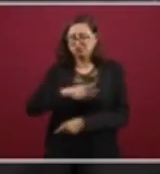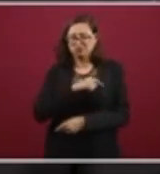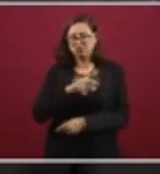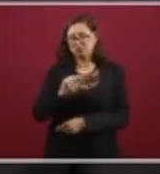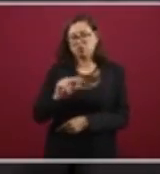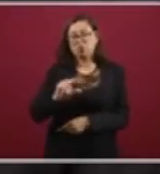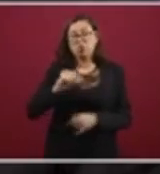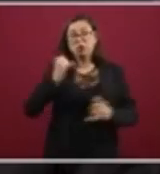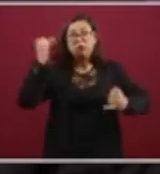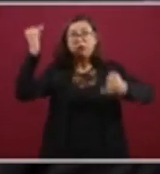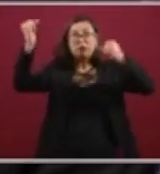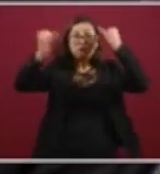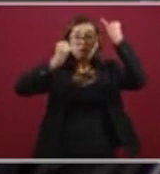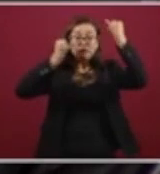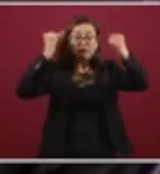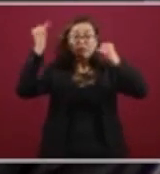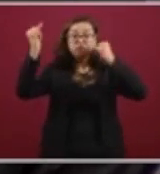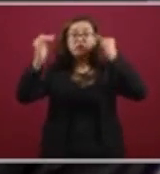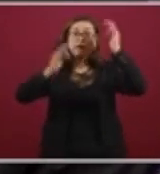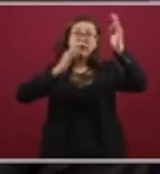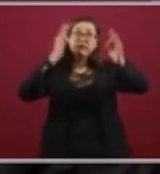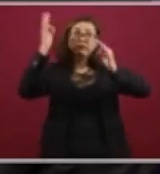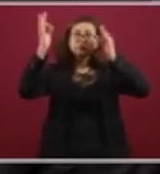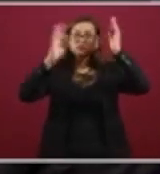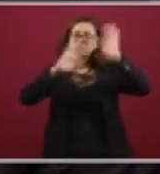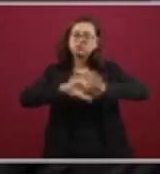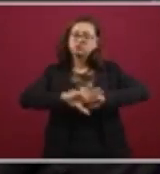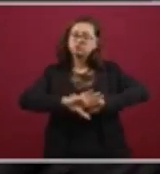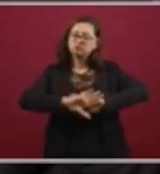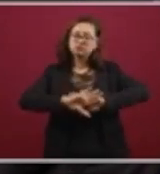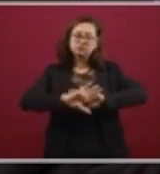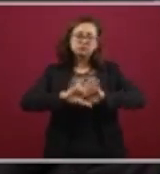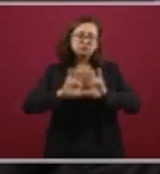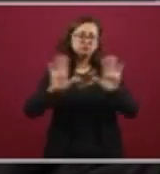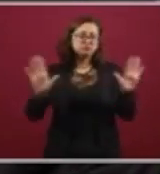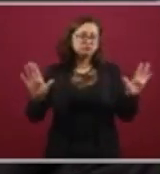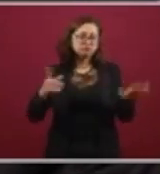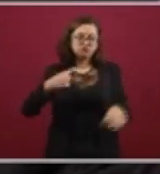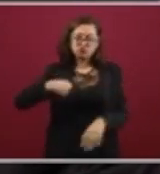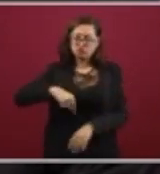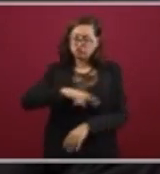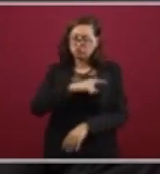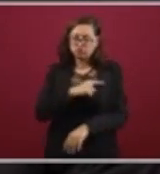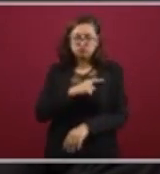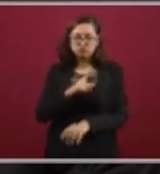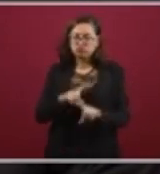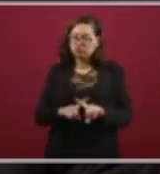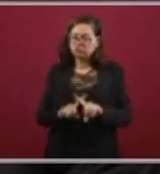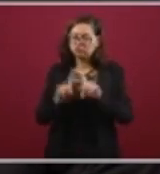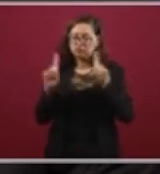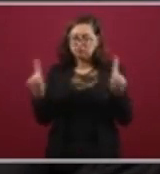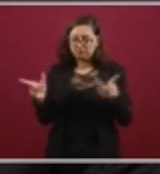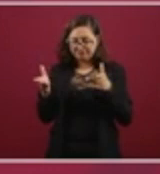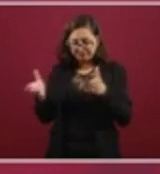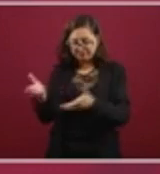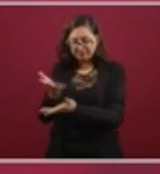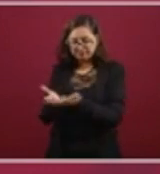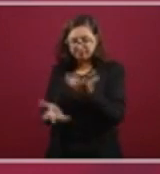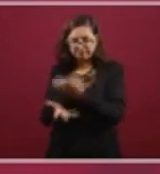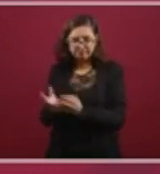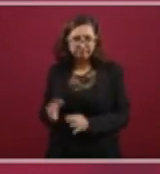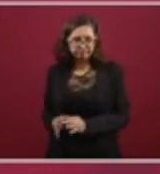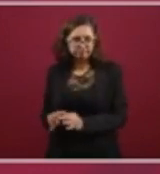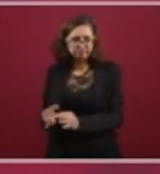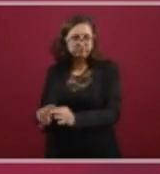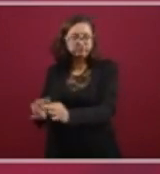nosotros a permitir o no vamos a tolerar esas actividades.